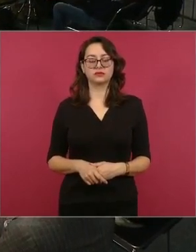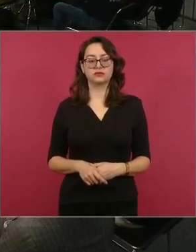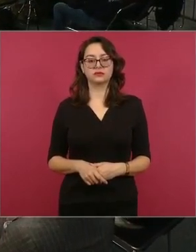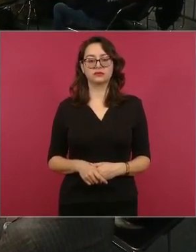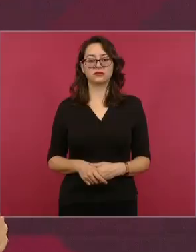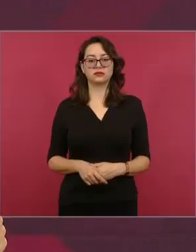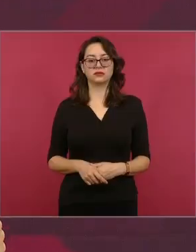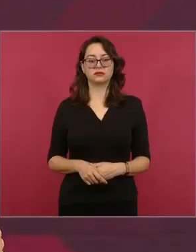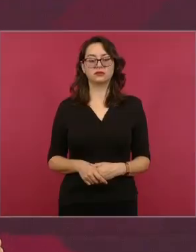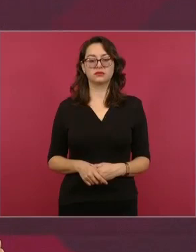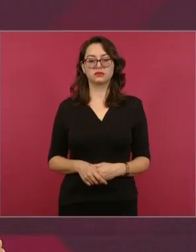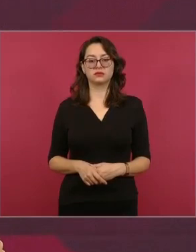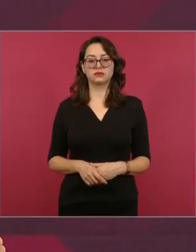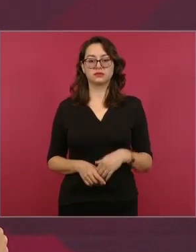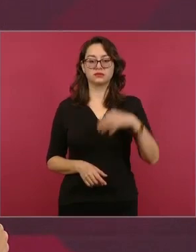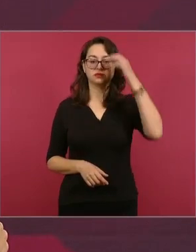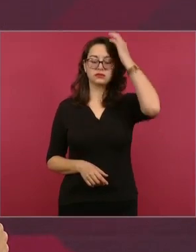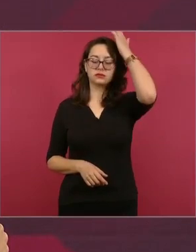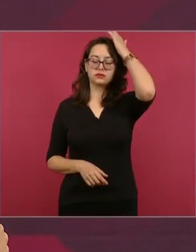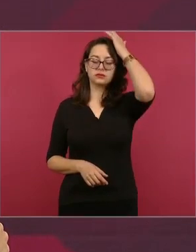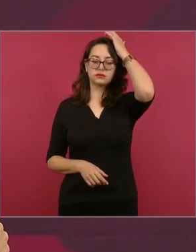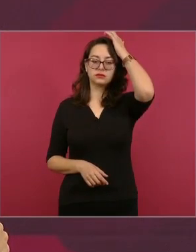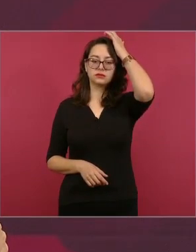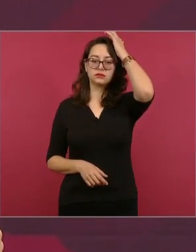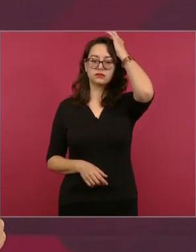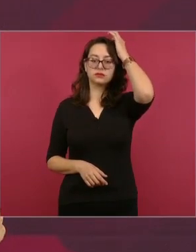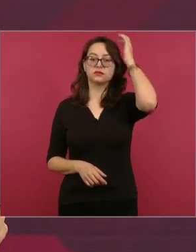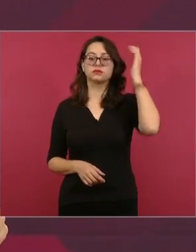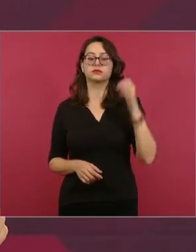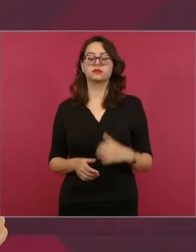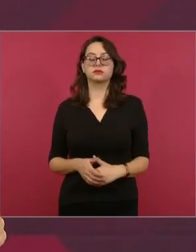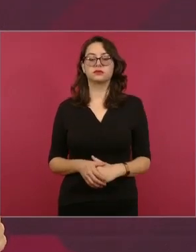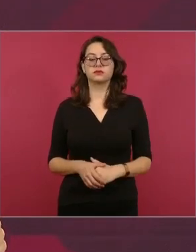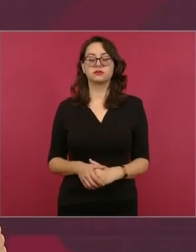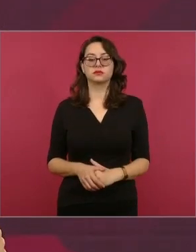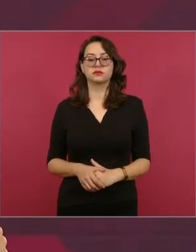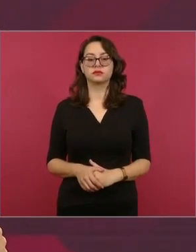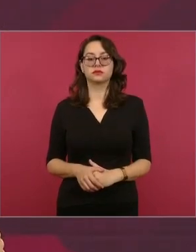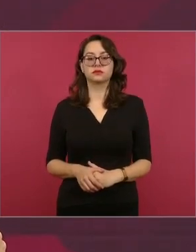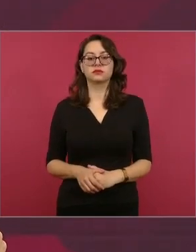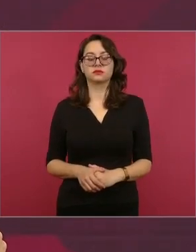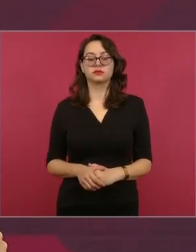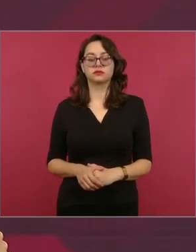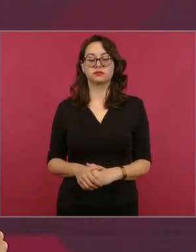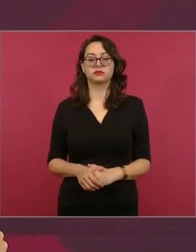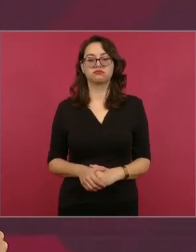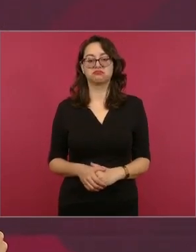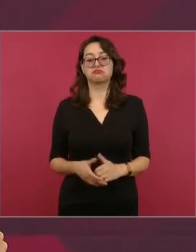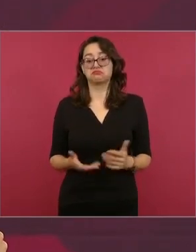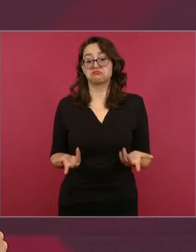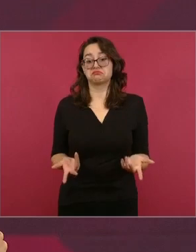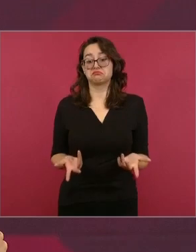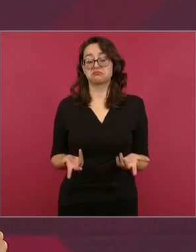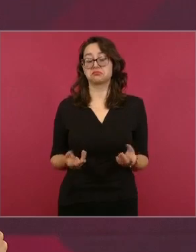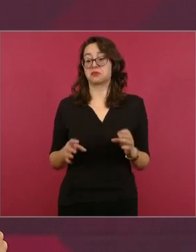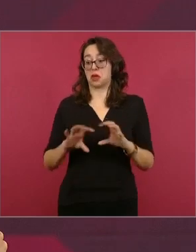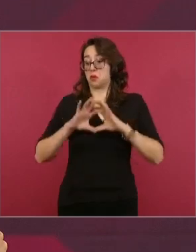Bueno, sabemos muy bien que todavía hay presencia de aquellos que